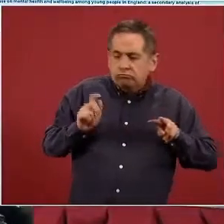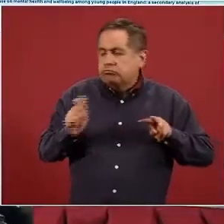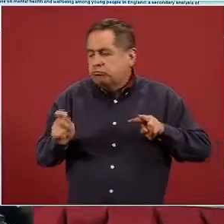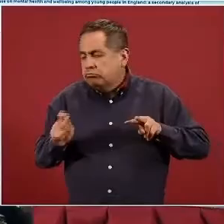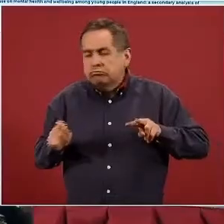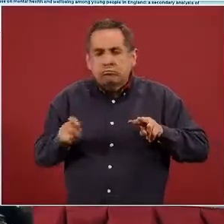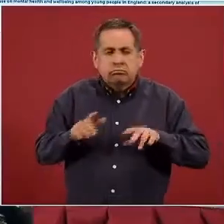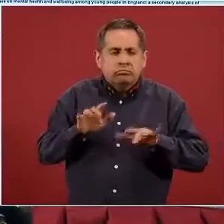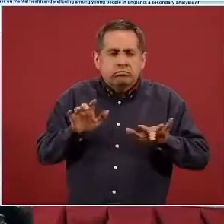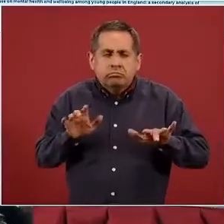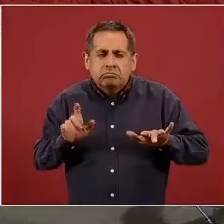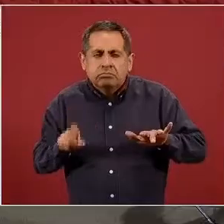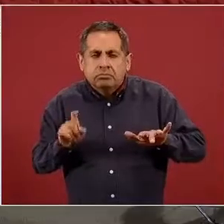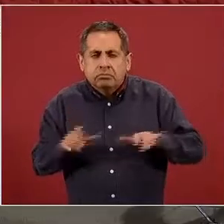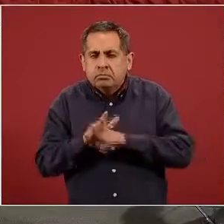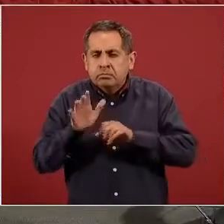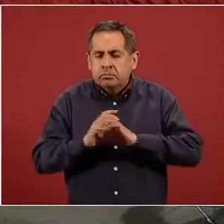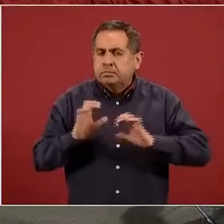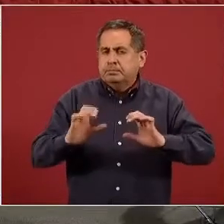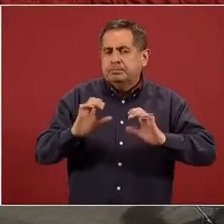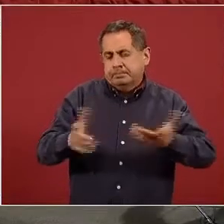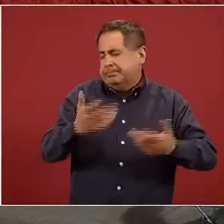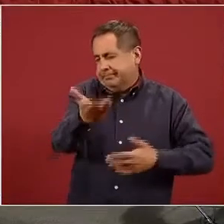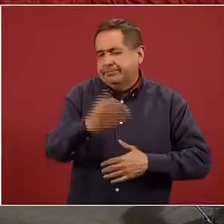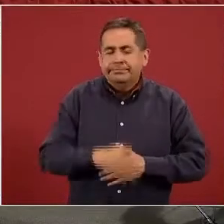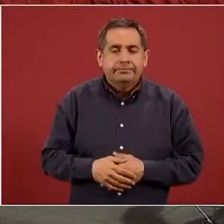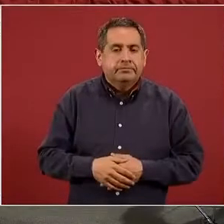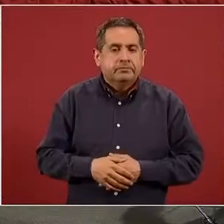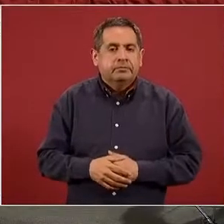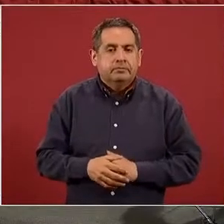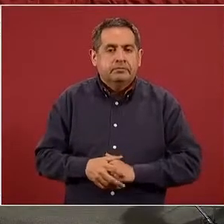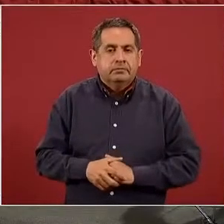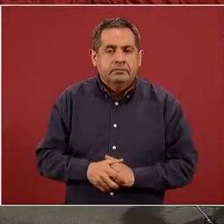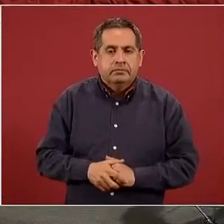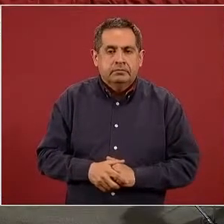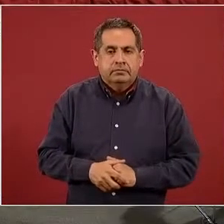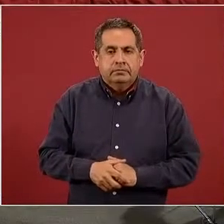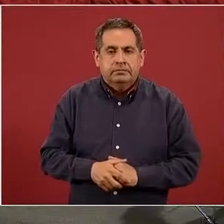teniendo acceso a través de estas redes. ¿Sale? La siguiente, por favor.